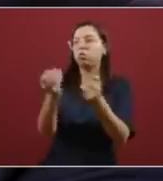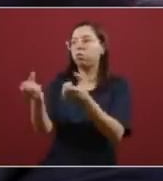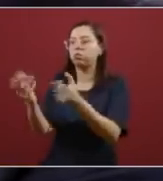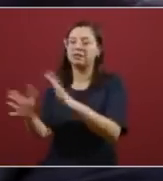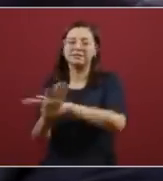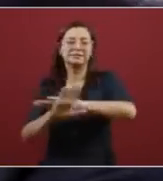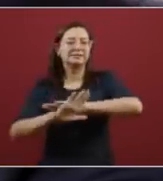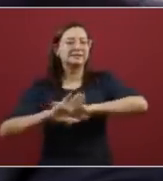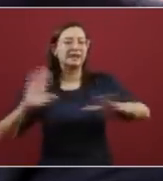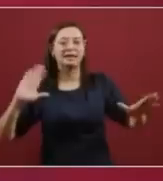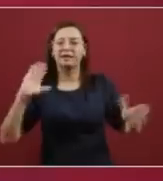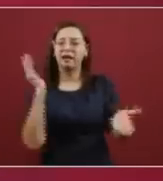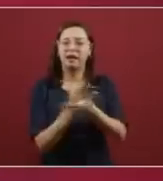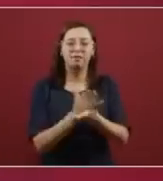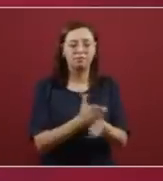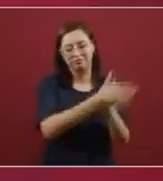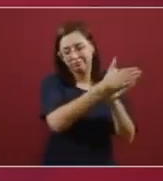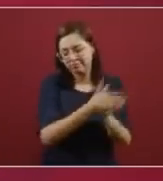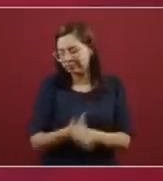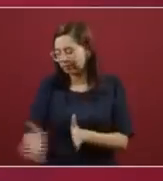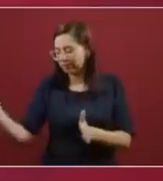Se tiene que respetar